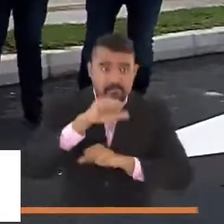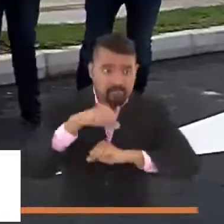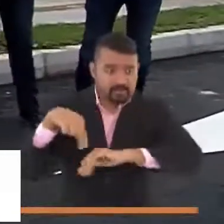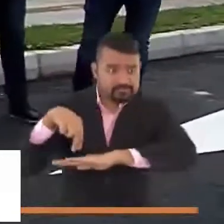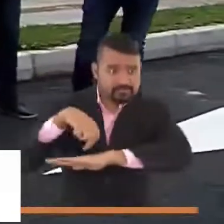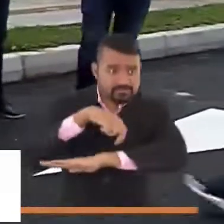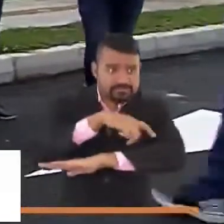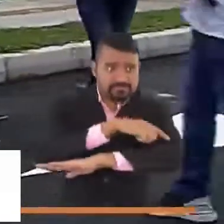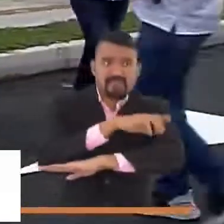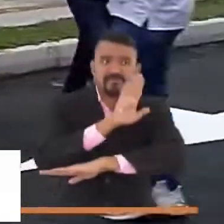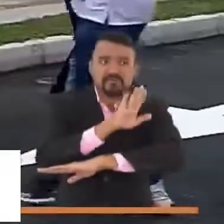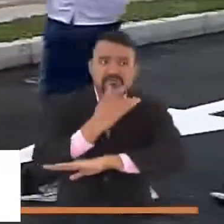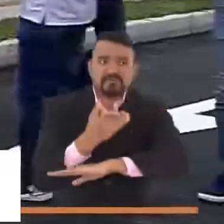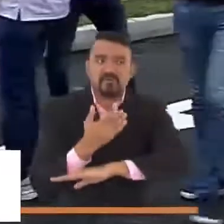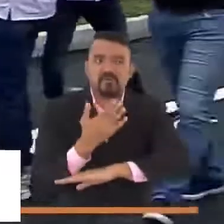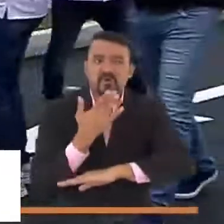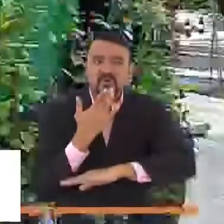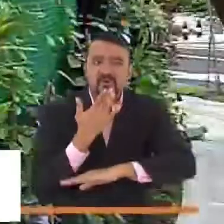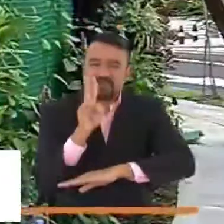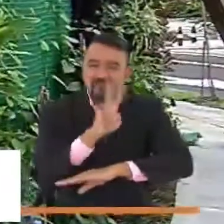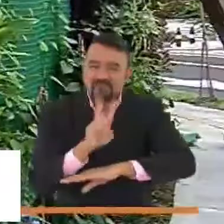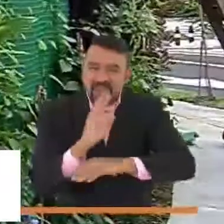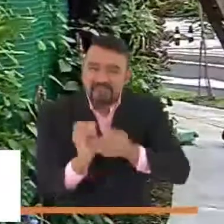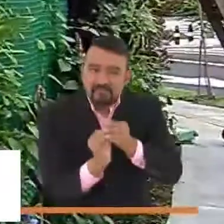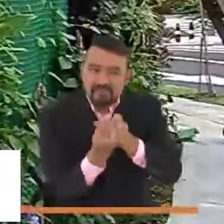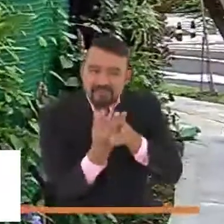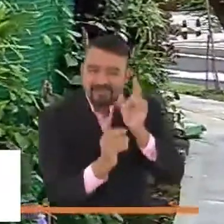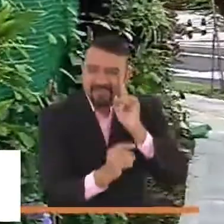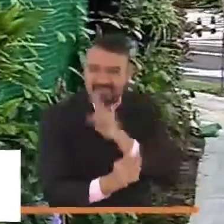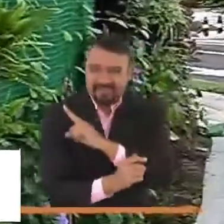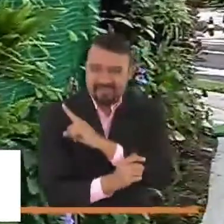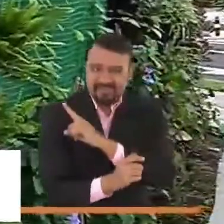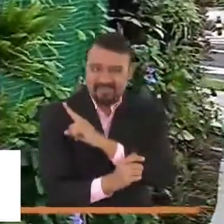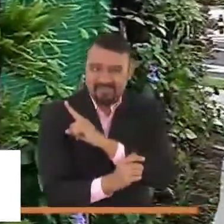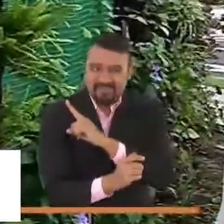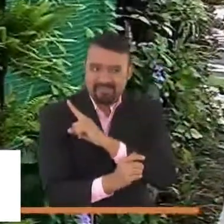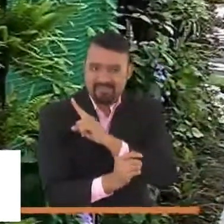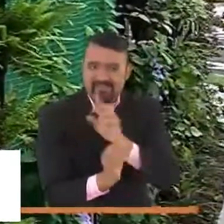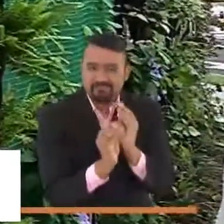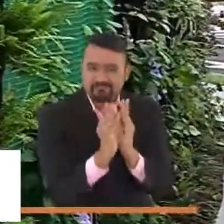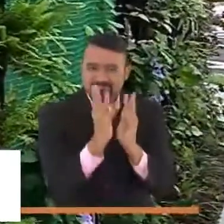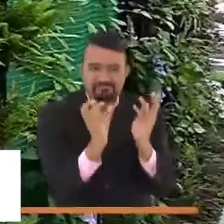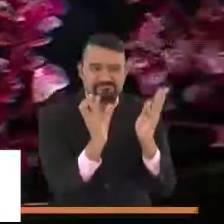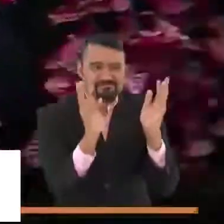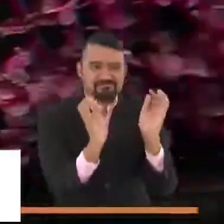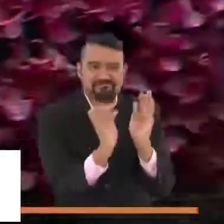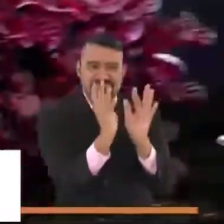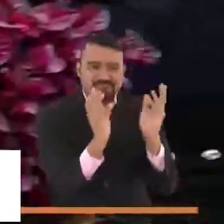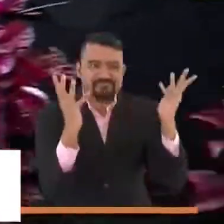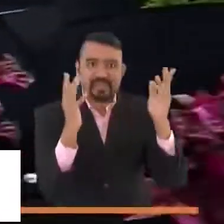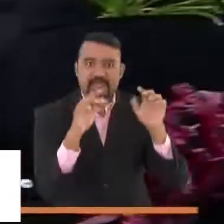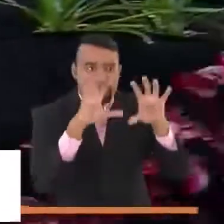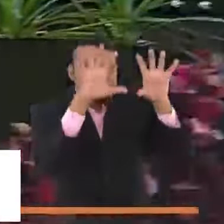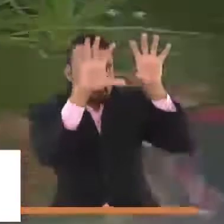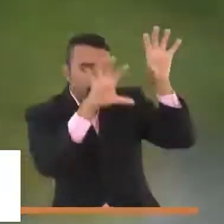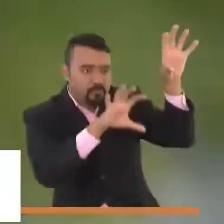muro verde con componente tecnológico y pues una vía adicional para la movilidad de vehículos que se